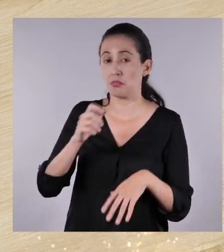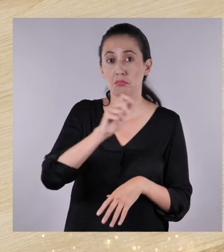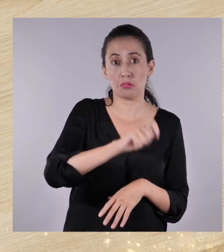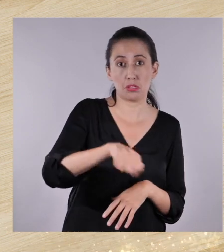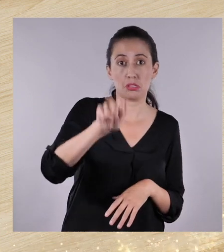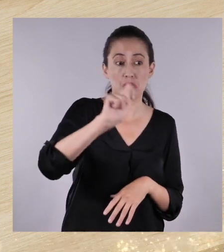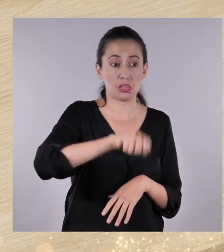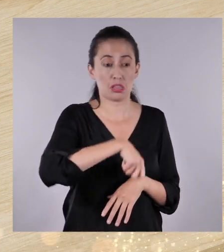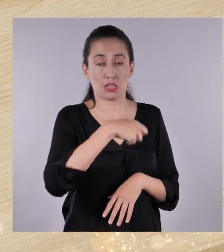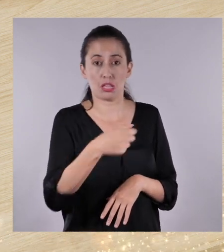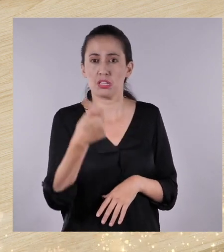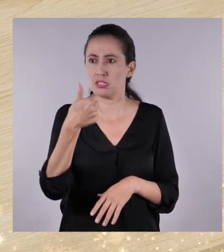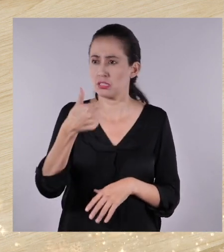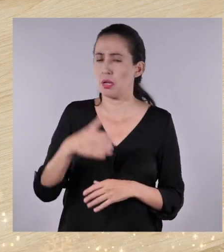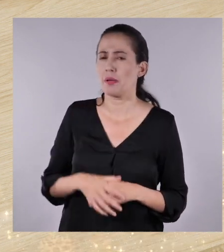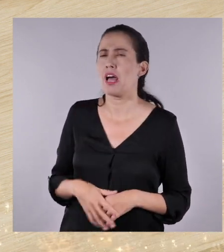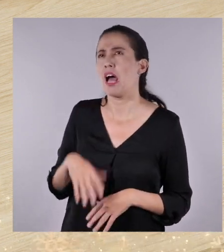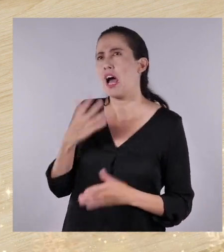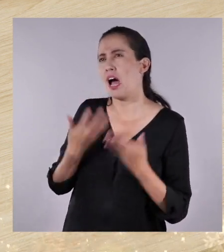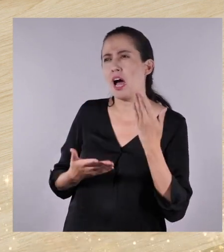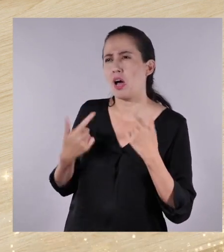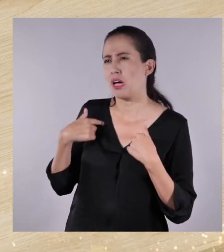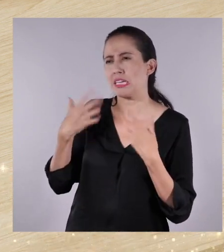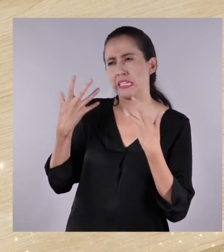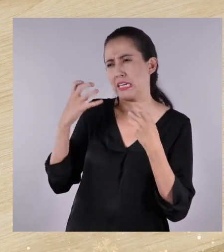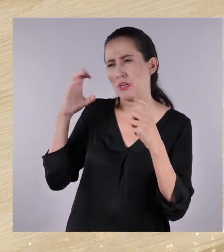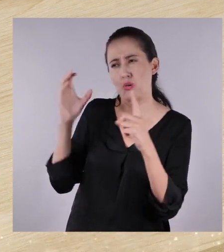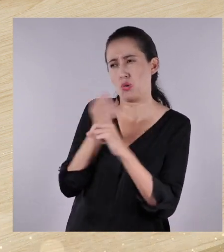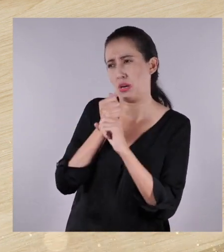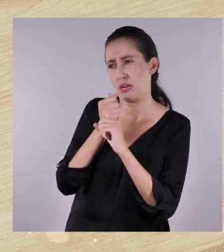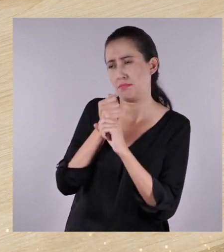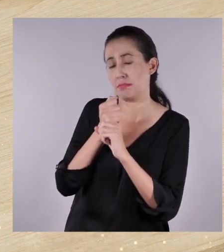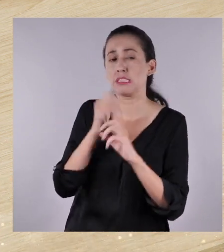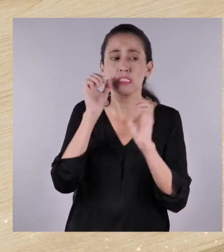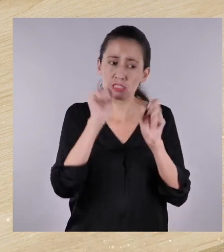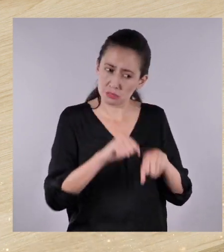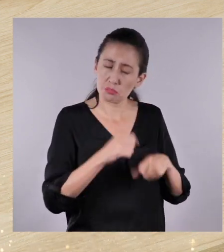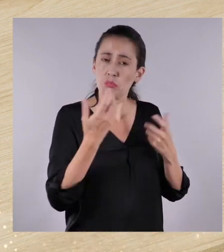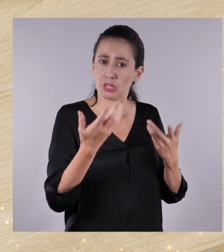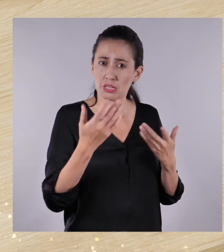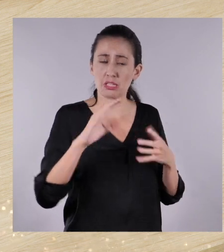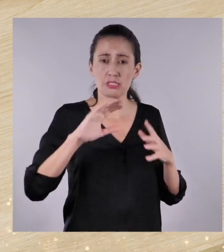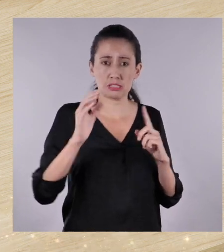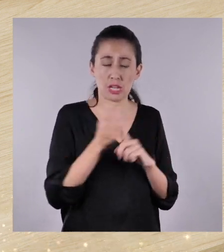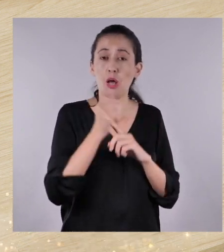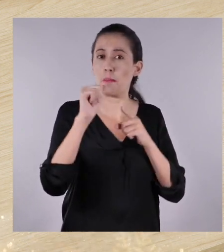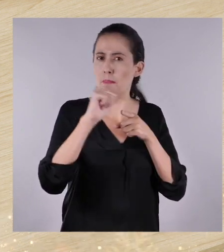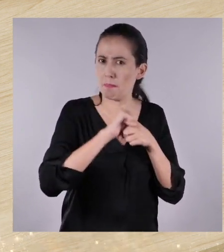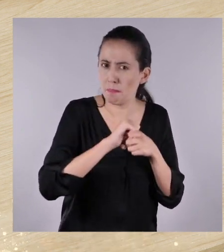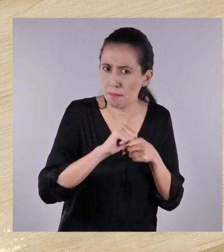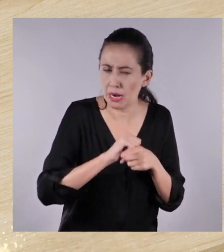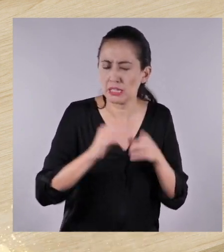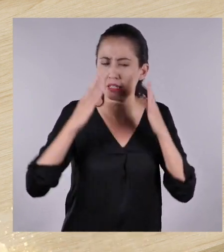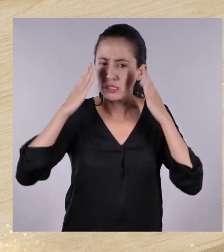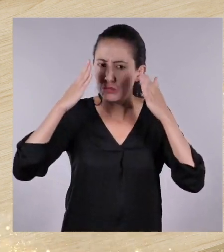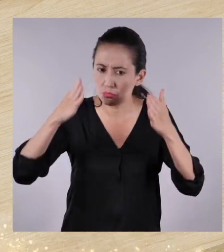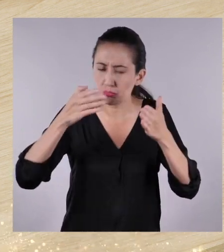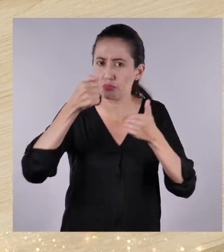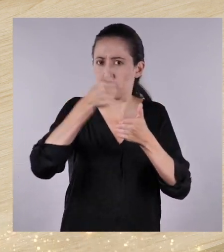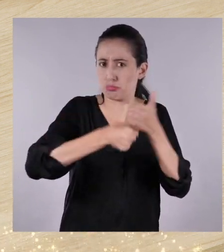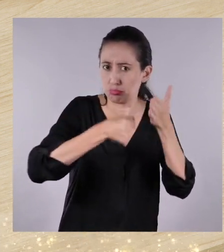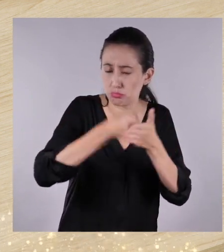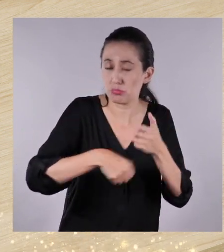gran tenista, seguramente. Oye, ¿yo algún día llegaré a ser como él? Claro que sí, Boris. Si es que practicas y